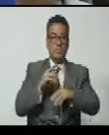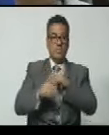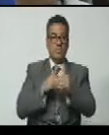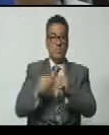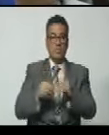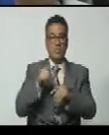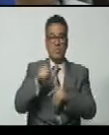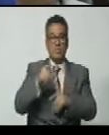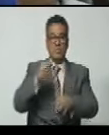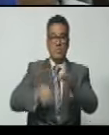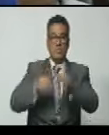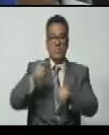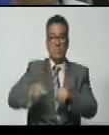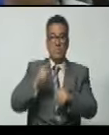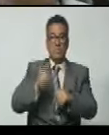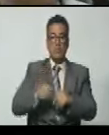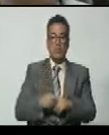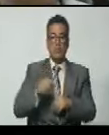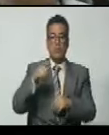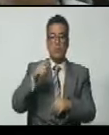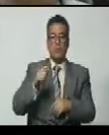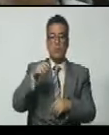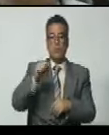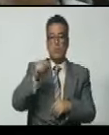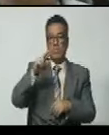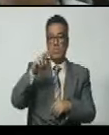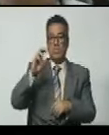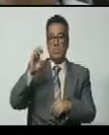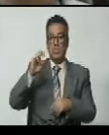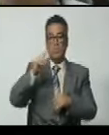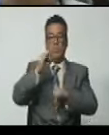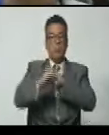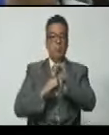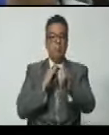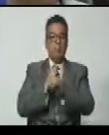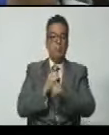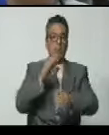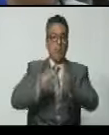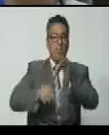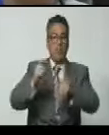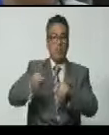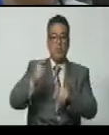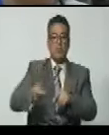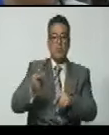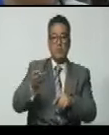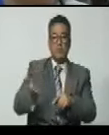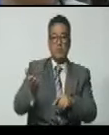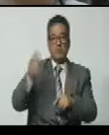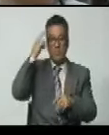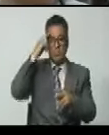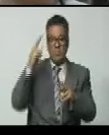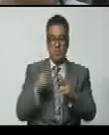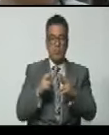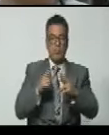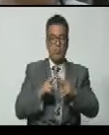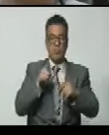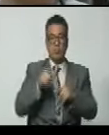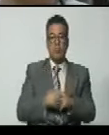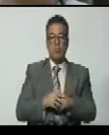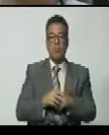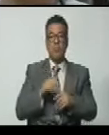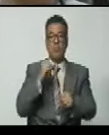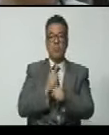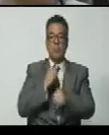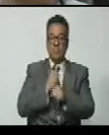el fiscal Karim Khan, y la Corte Internacional de Justicia, porque es importante que se conozca que han